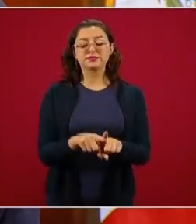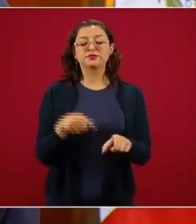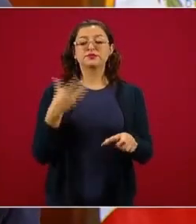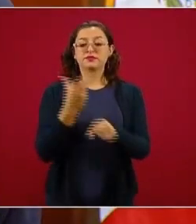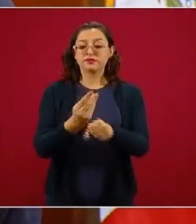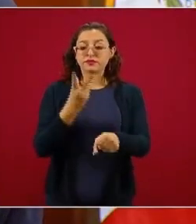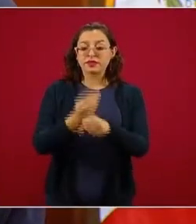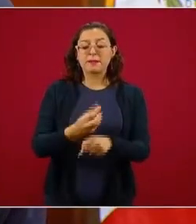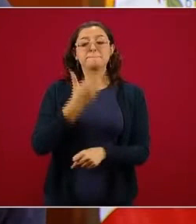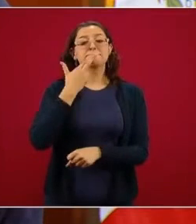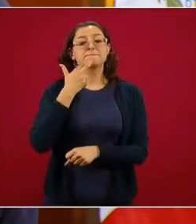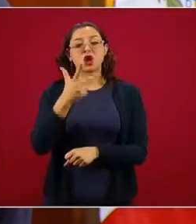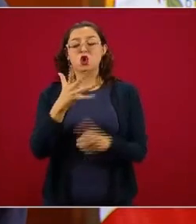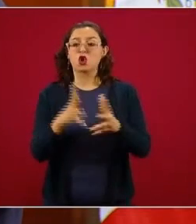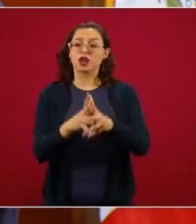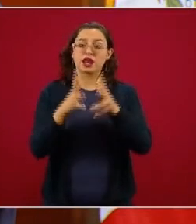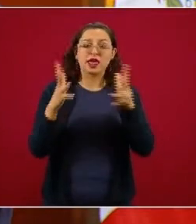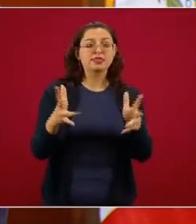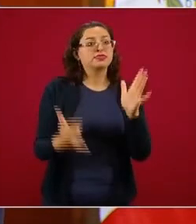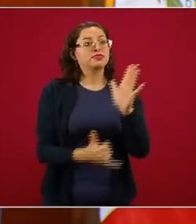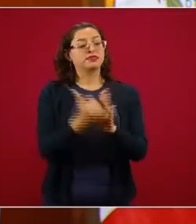construido